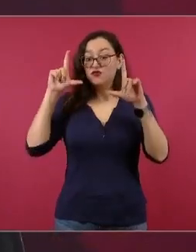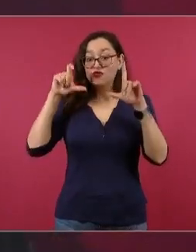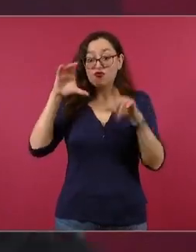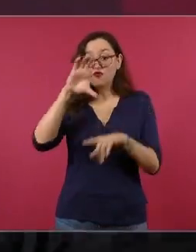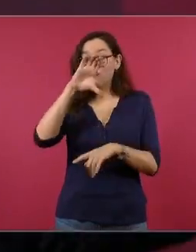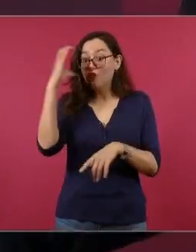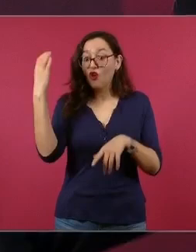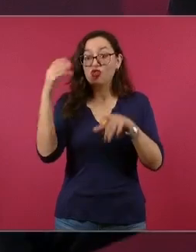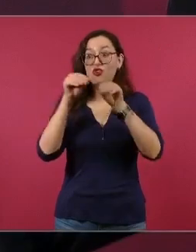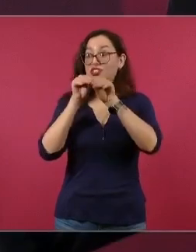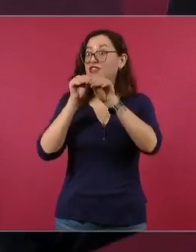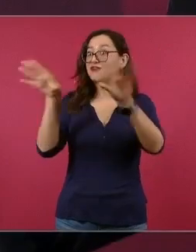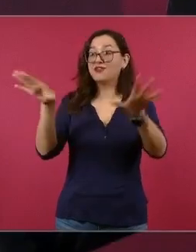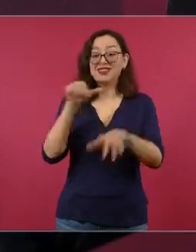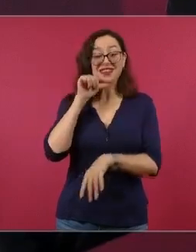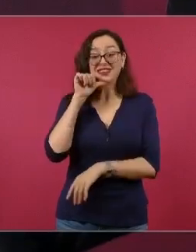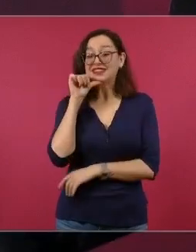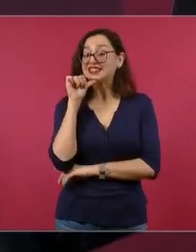Y